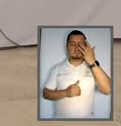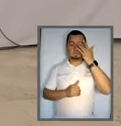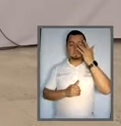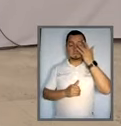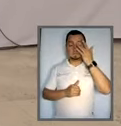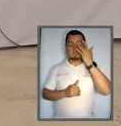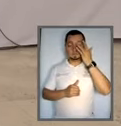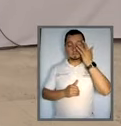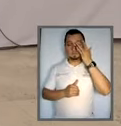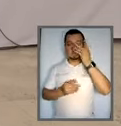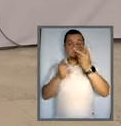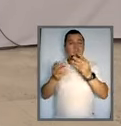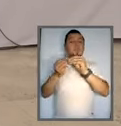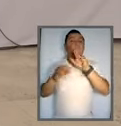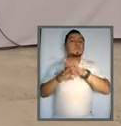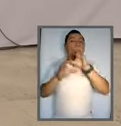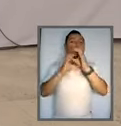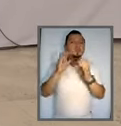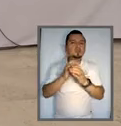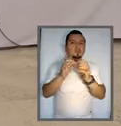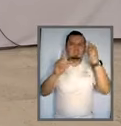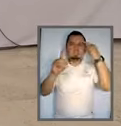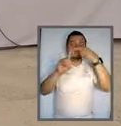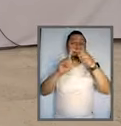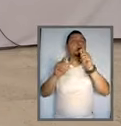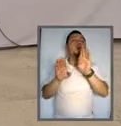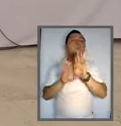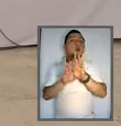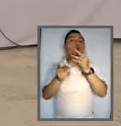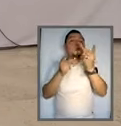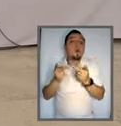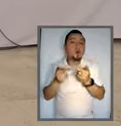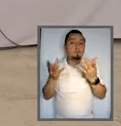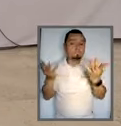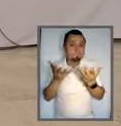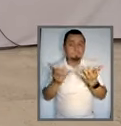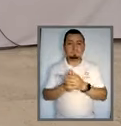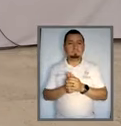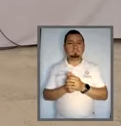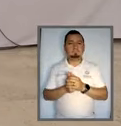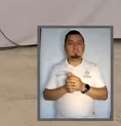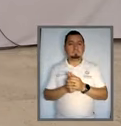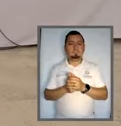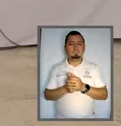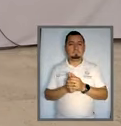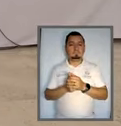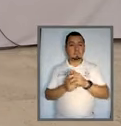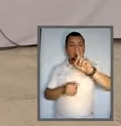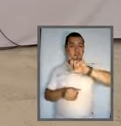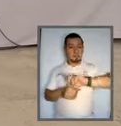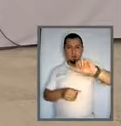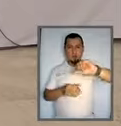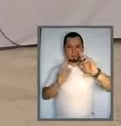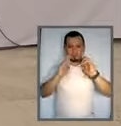comentarnos sobre dos aspectos que en específico es importante aclarar. Estamos tratando de que este ejercicio que estamos haciendo el día de hoy